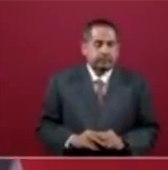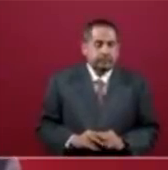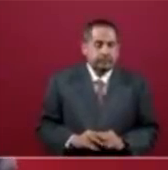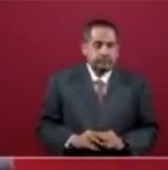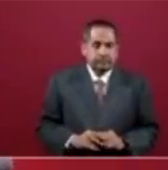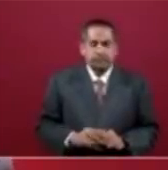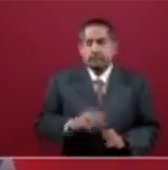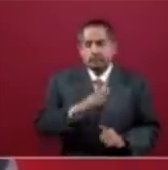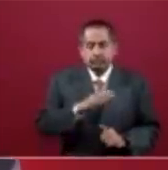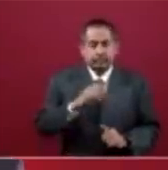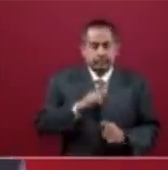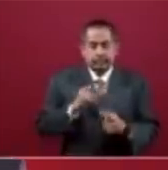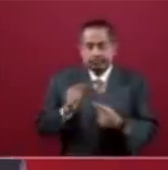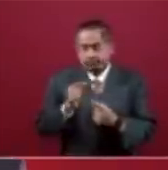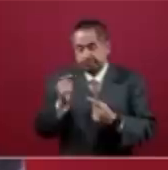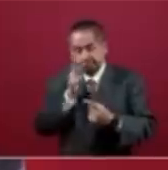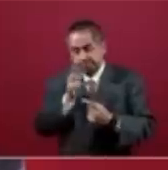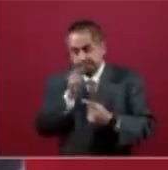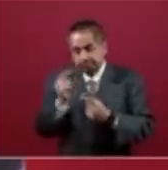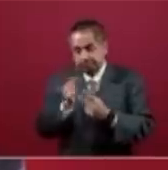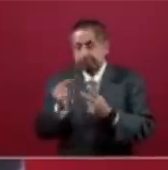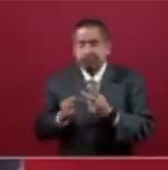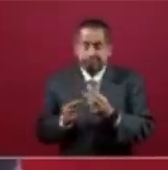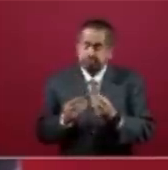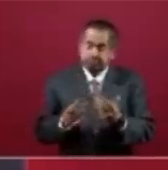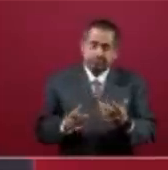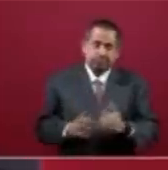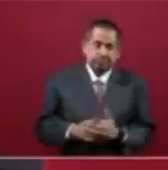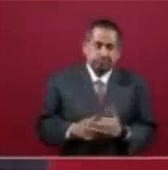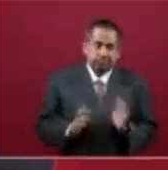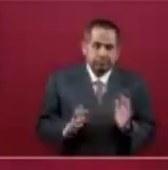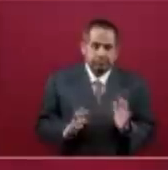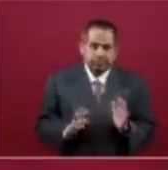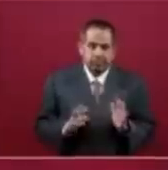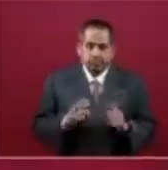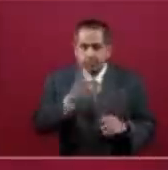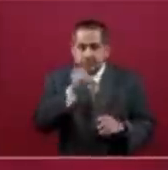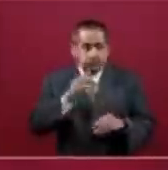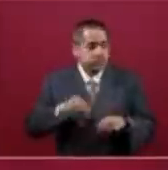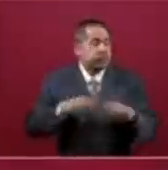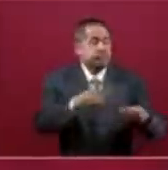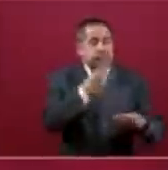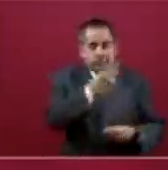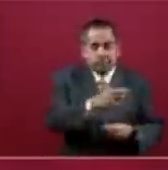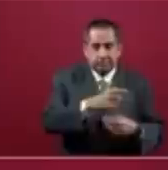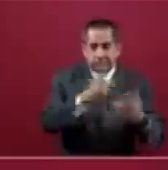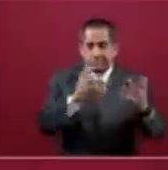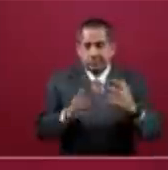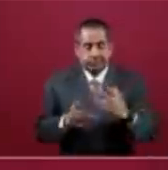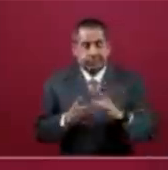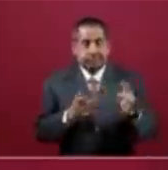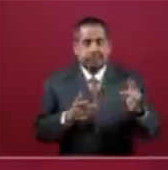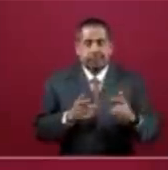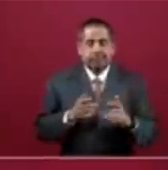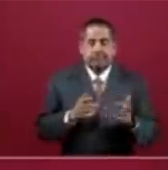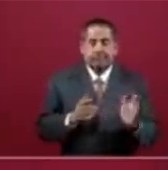hay muchos elementos. Nada más que yo ya no los puedo decir porque ya soy